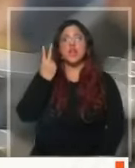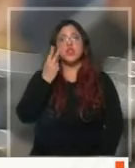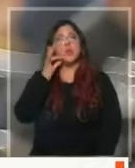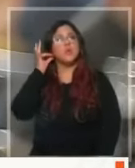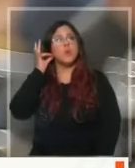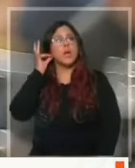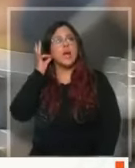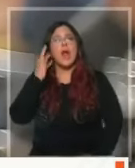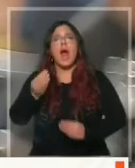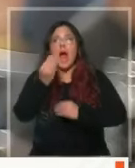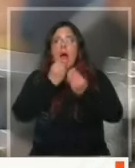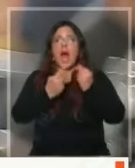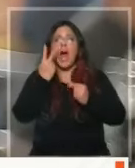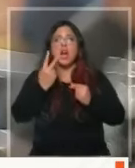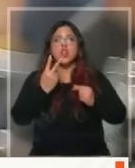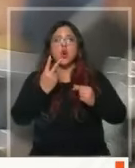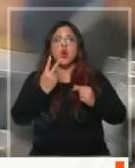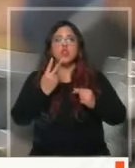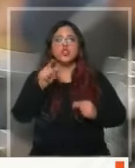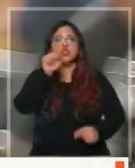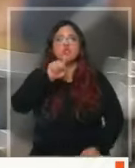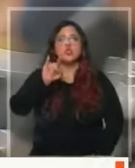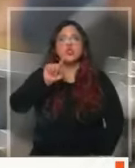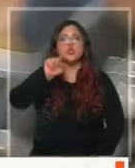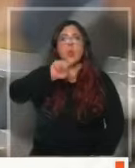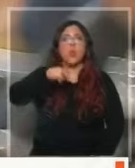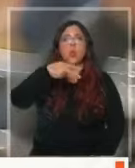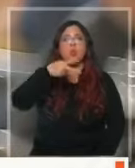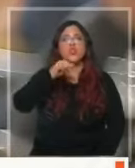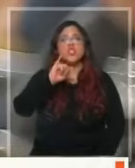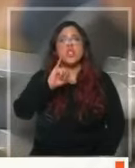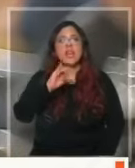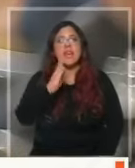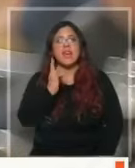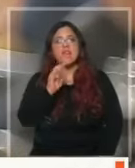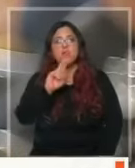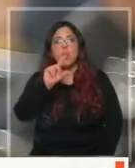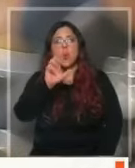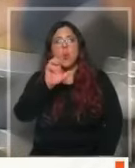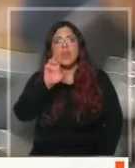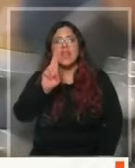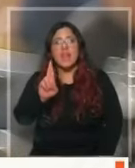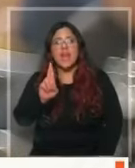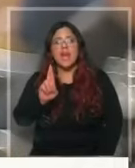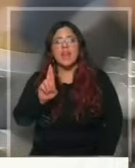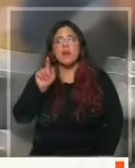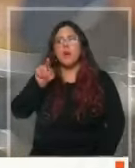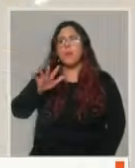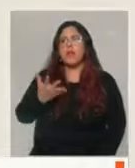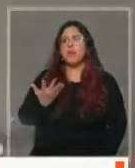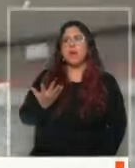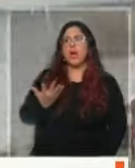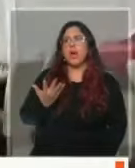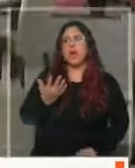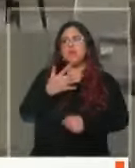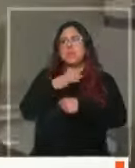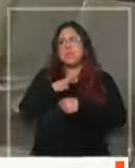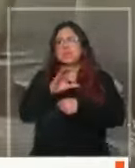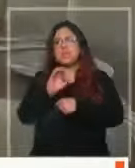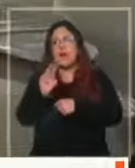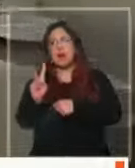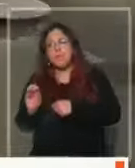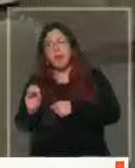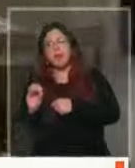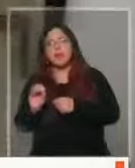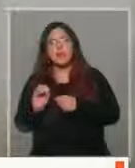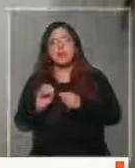que comieron dos sushi burger y 130 piezas, cuando el promedio siempre es de 15 a 20 piezas por persona. Para variar el menú, hemos